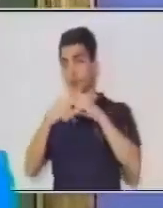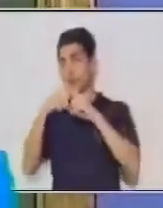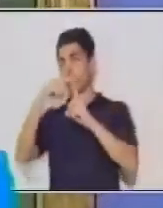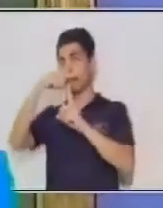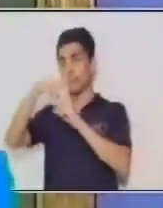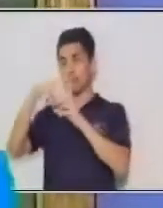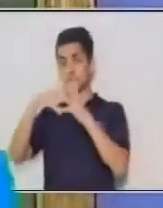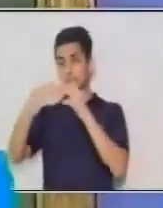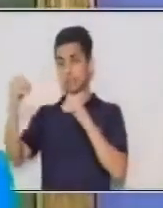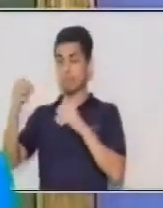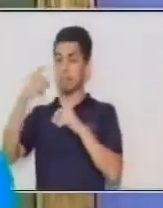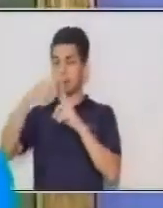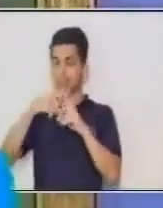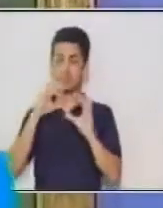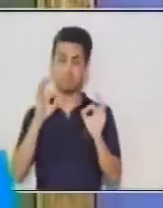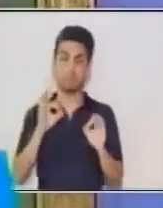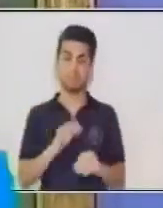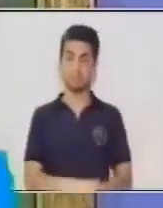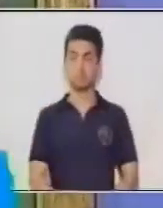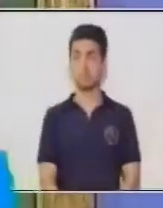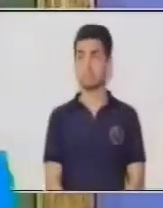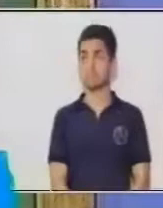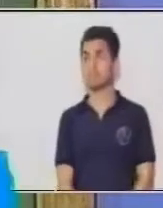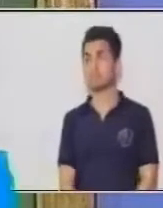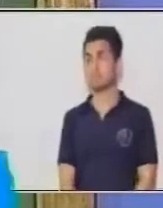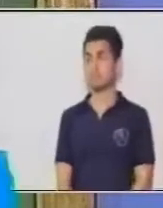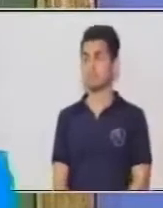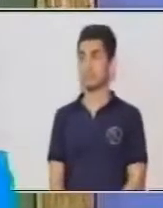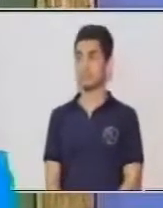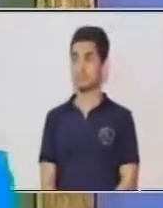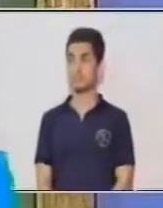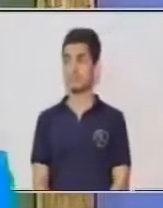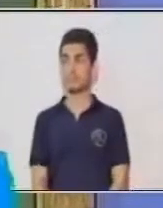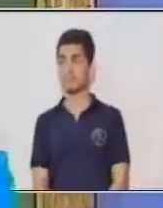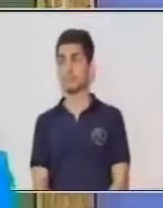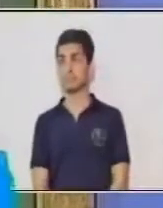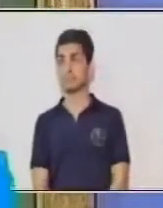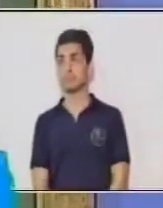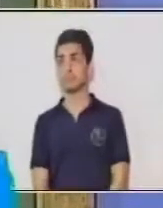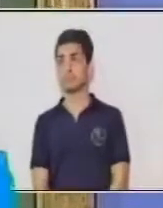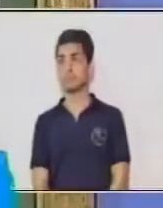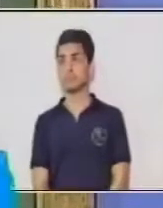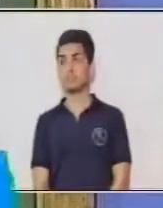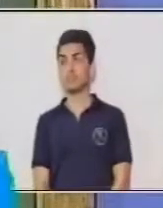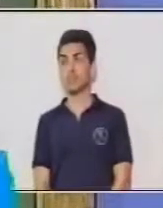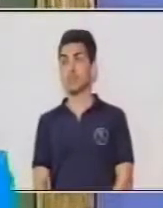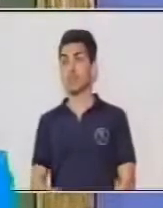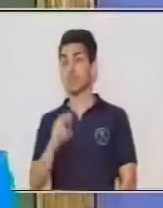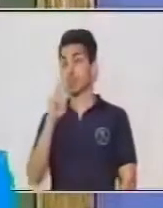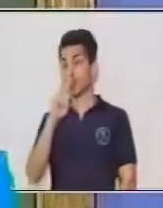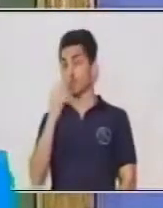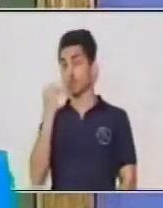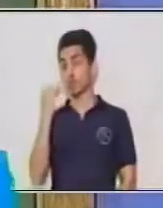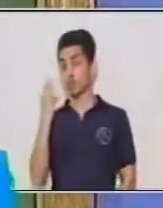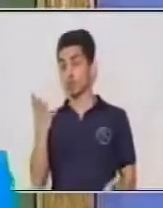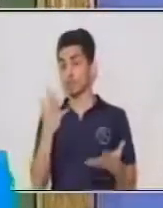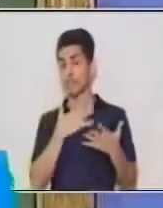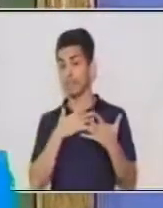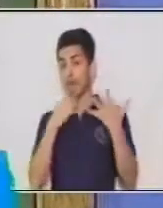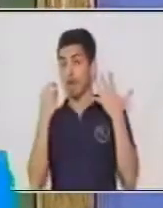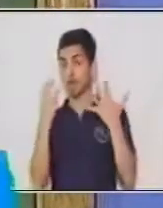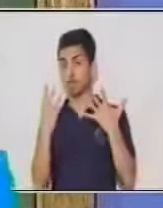acá. También es positivo. Ahora, dos números que sumados me den 8 y multiplicados